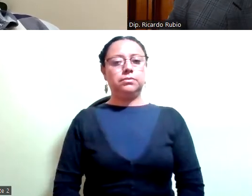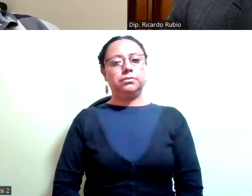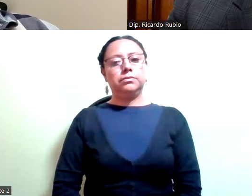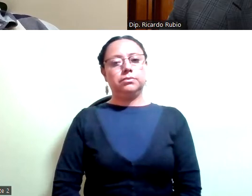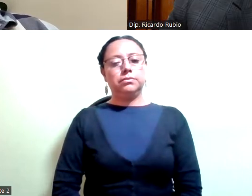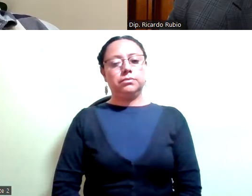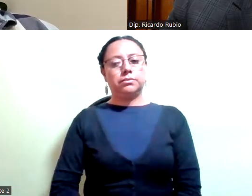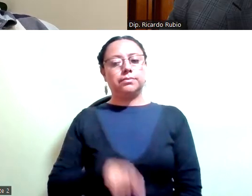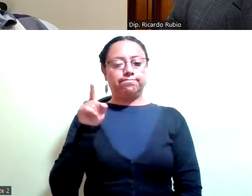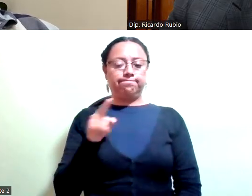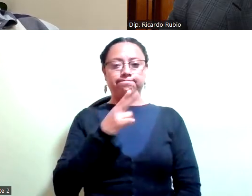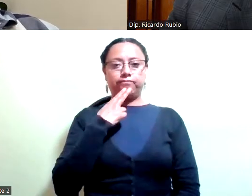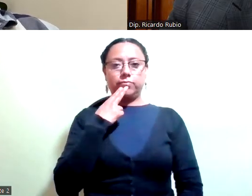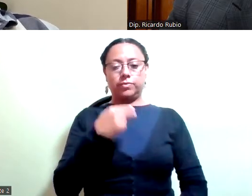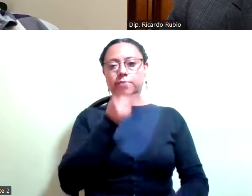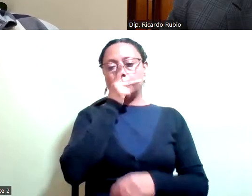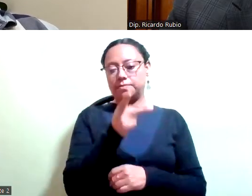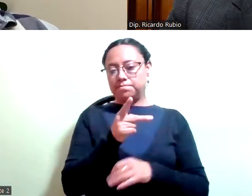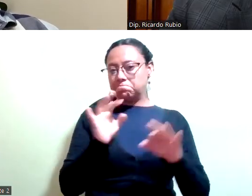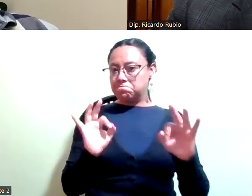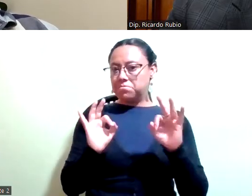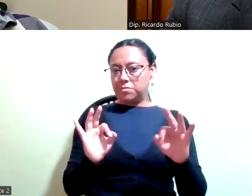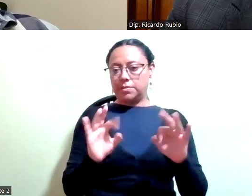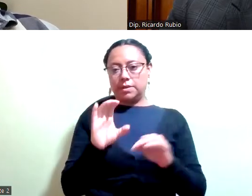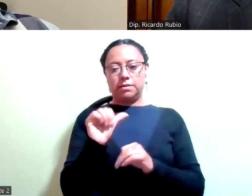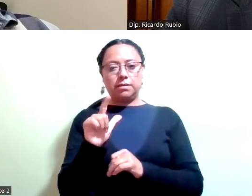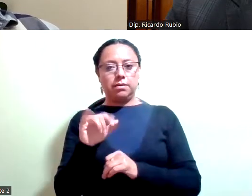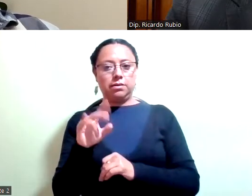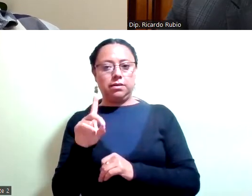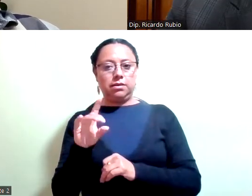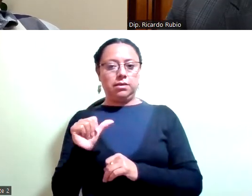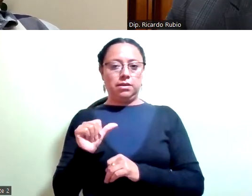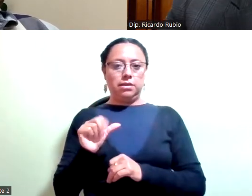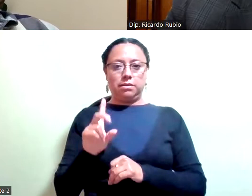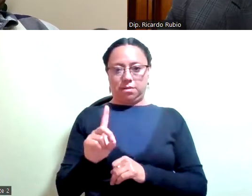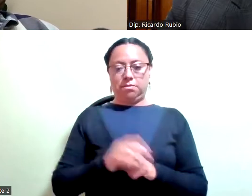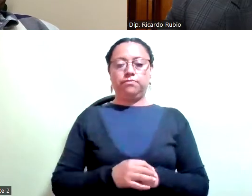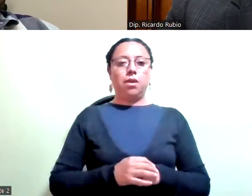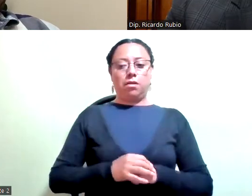usa la palabra de calidad, dice que no debe de darse un trato indigno y respetuoso,